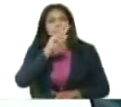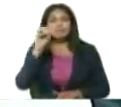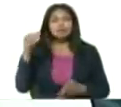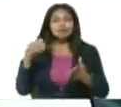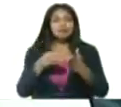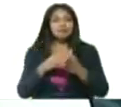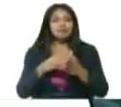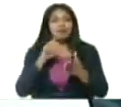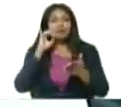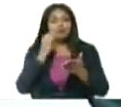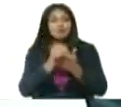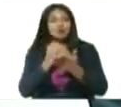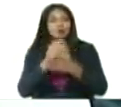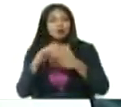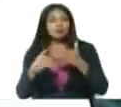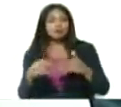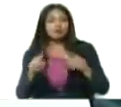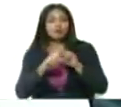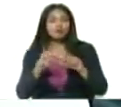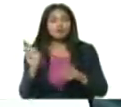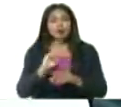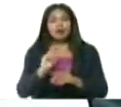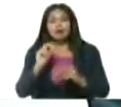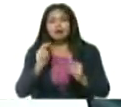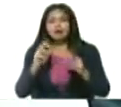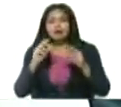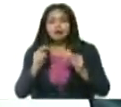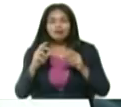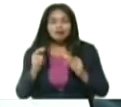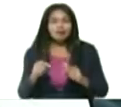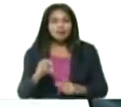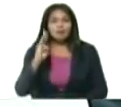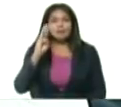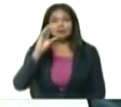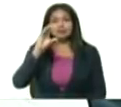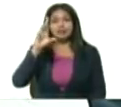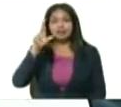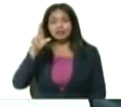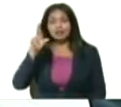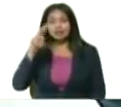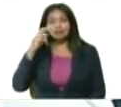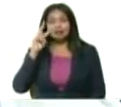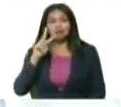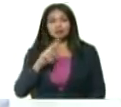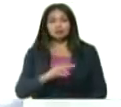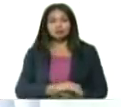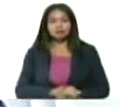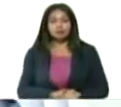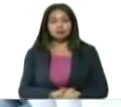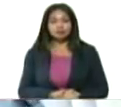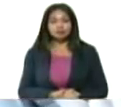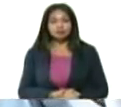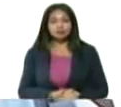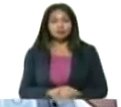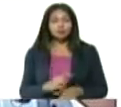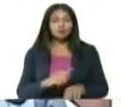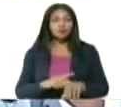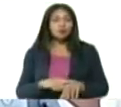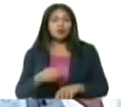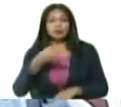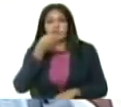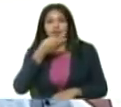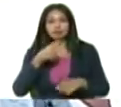de diagnóstico, por PCR para COVID. Y en horas de la tarde